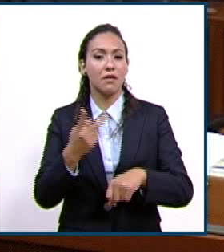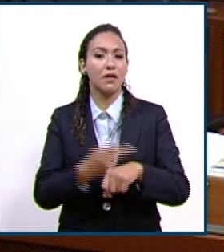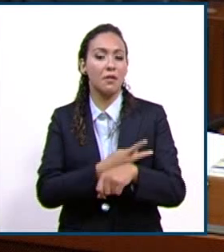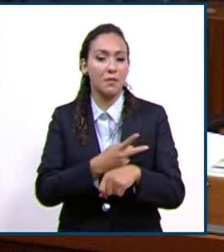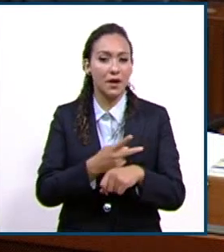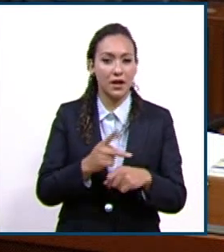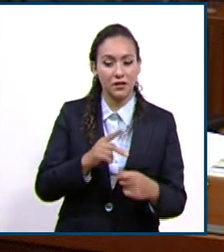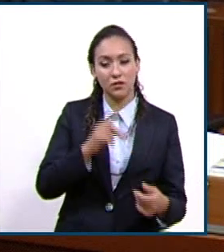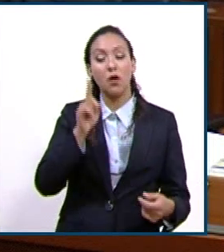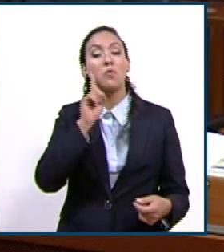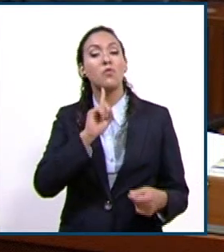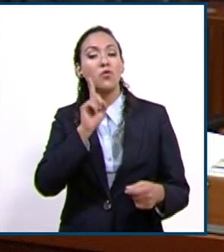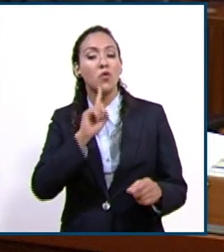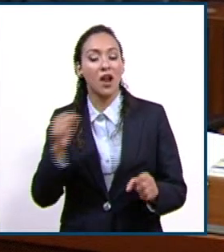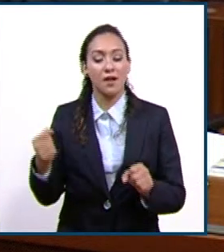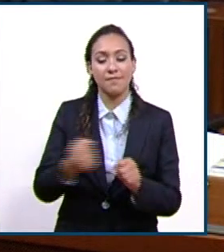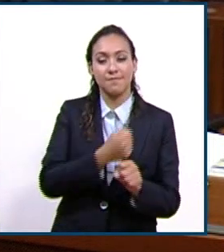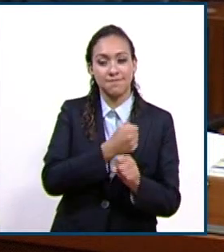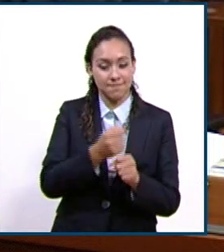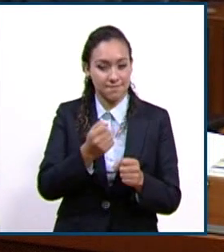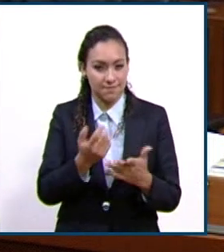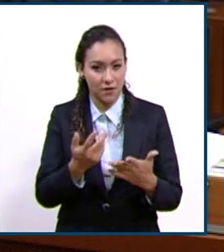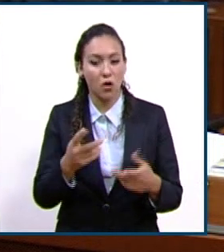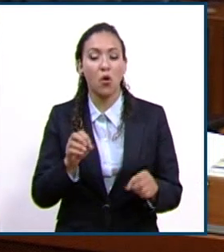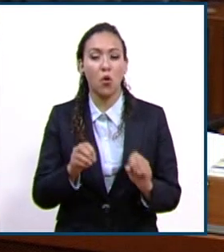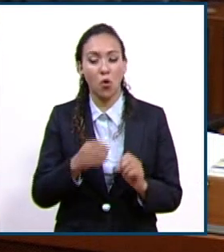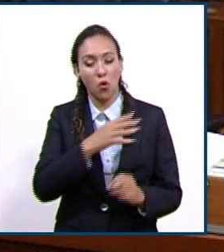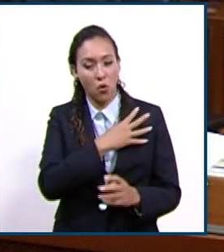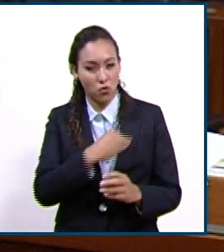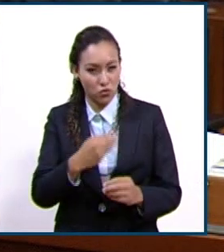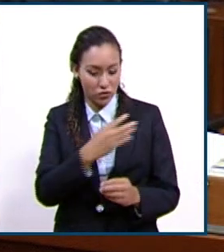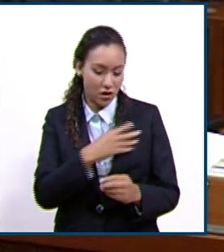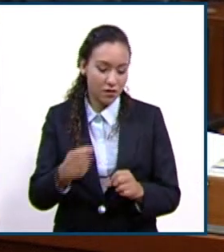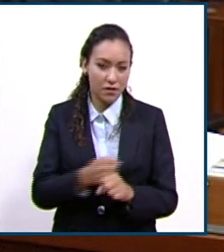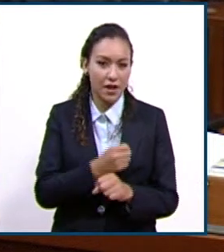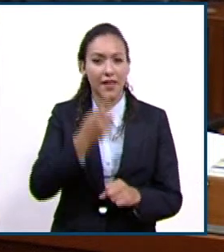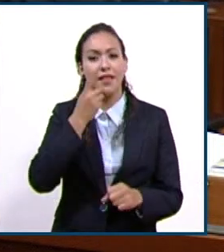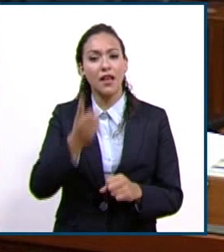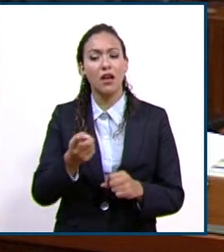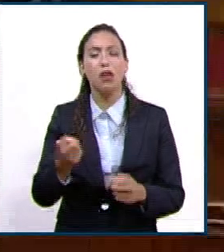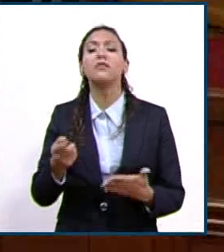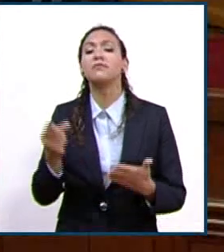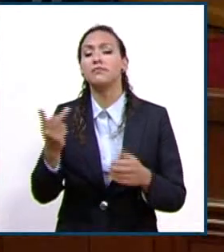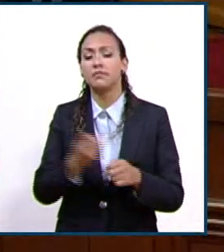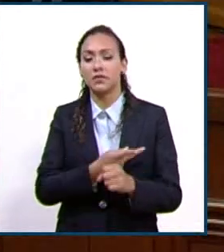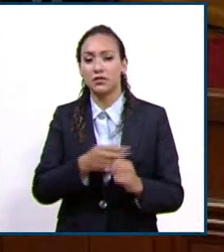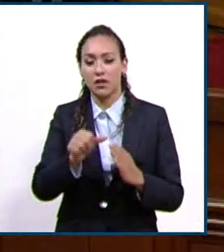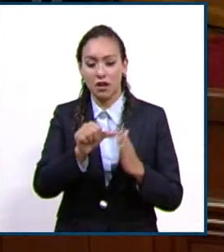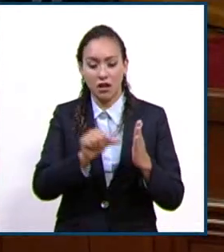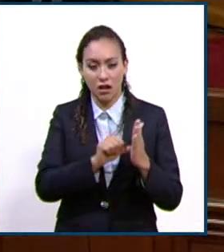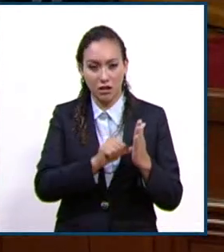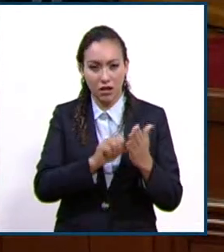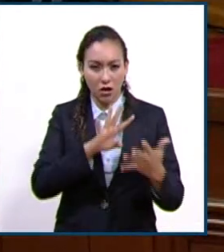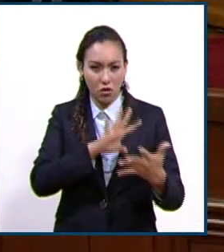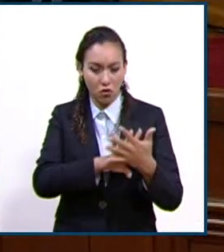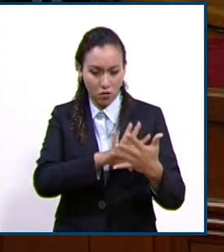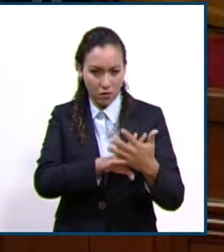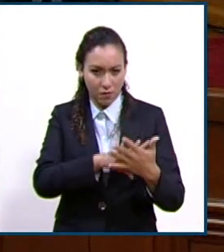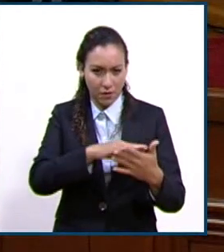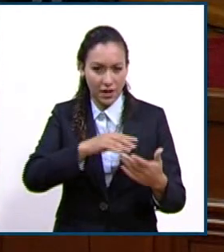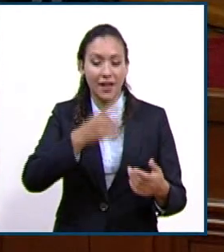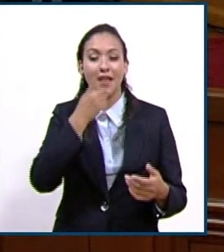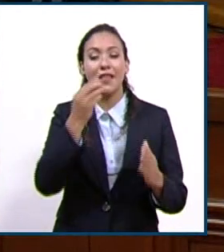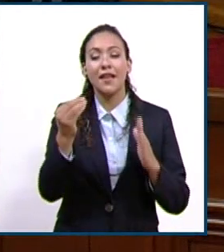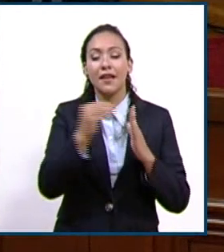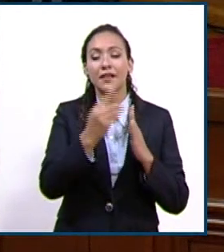violencia vicaria a toda persona significativa. Por otra parte, el Pleno invalidó la porción normativa del Código Penal local que